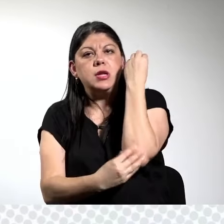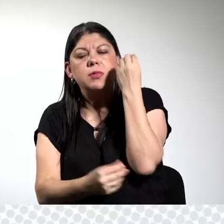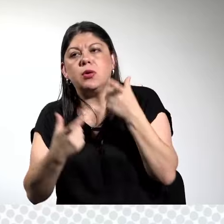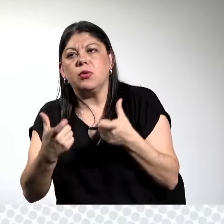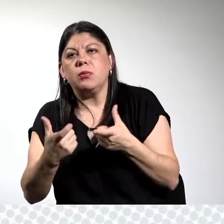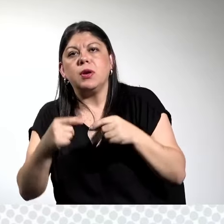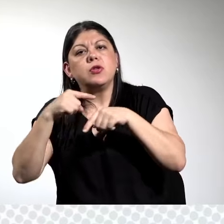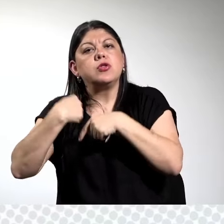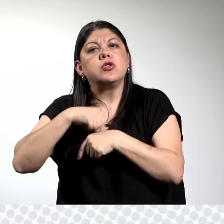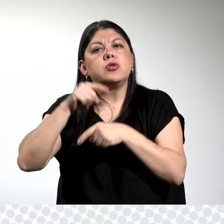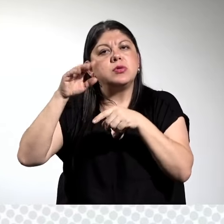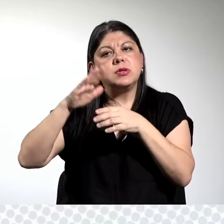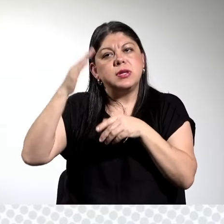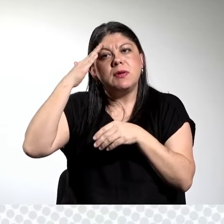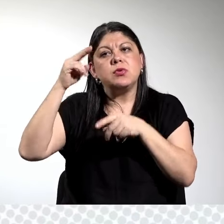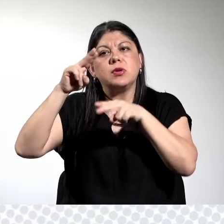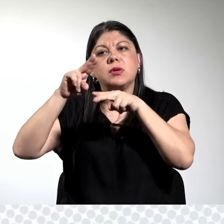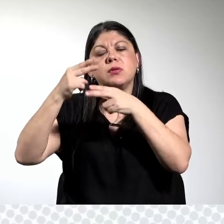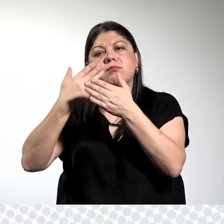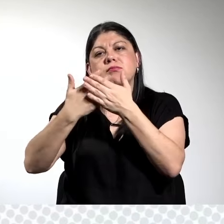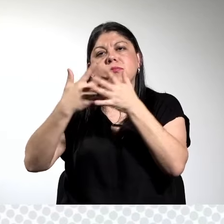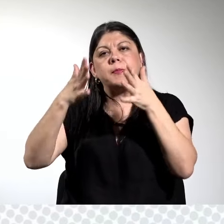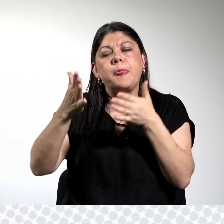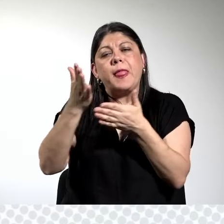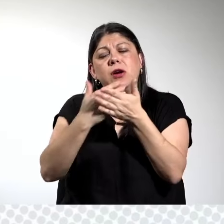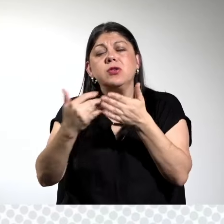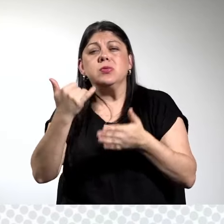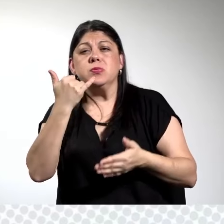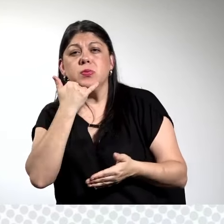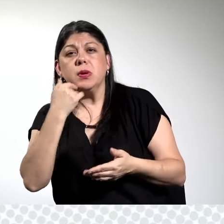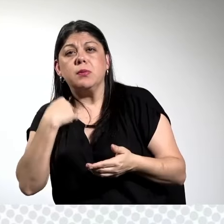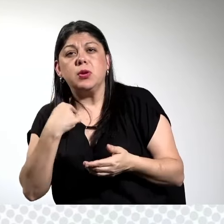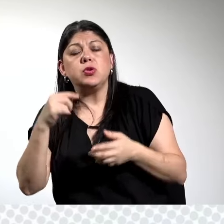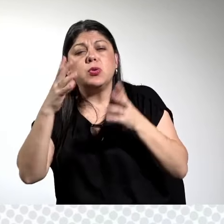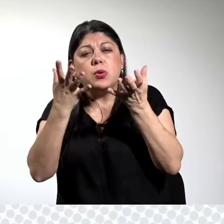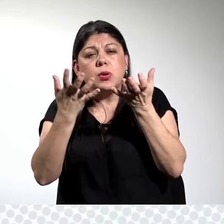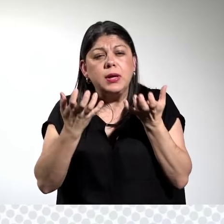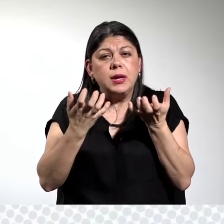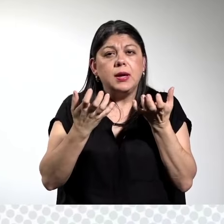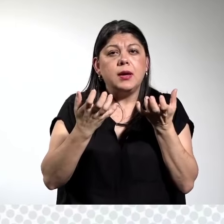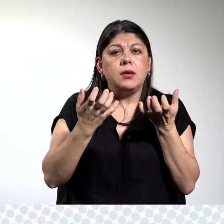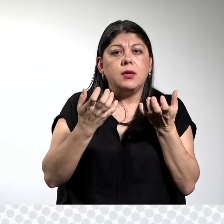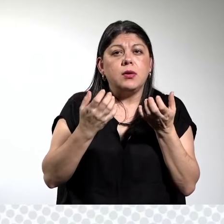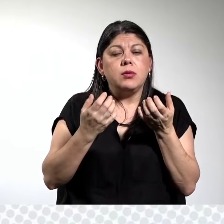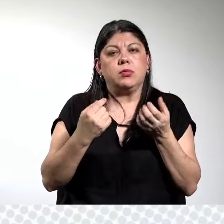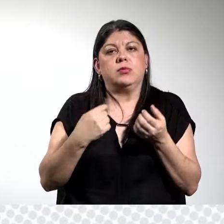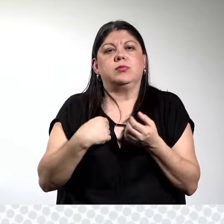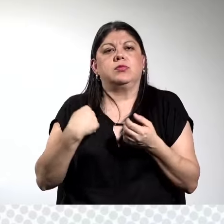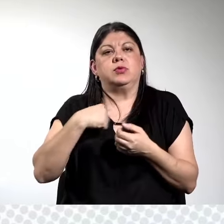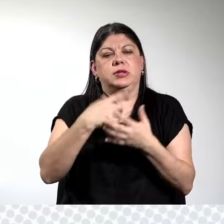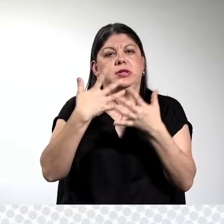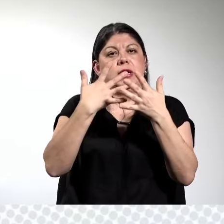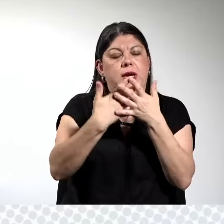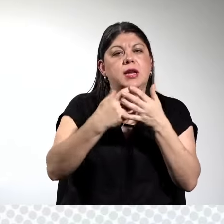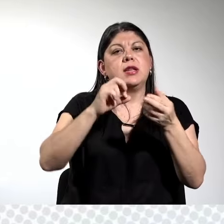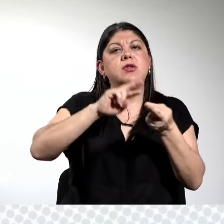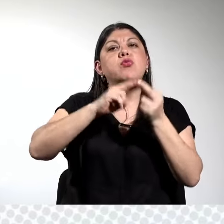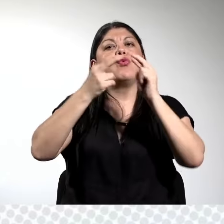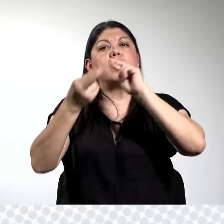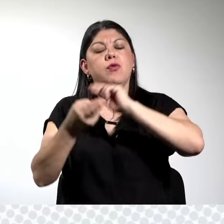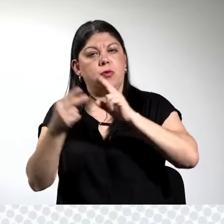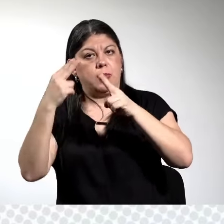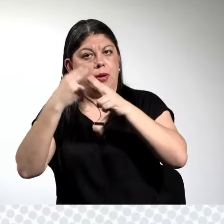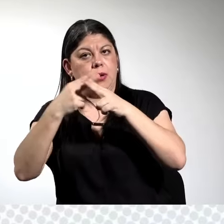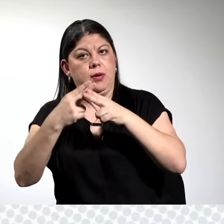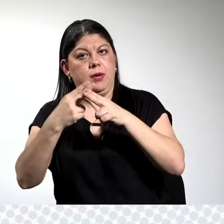de libertad es gente que mucho puede haber cometido errores, pero si yo de verdad lo que quiero es, como en teoría se llama nuestra cárcel, reformar,